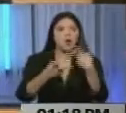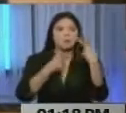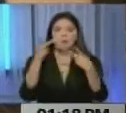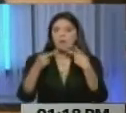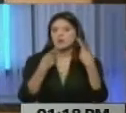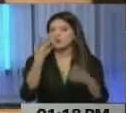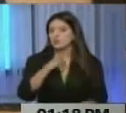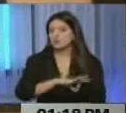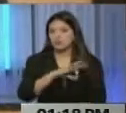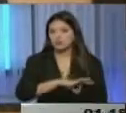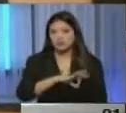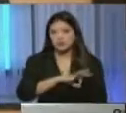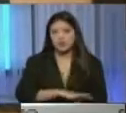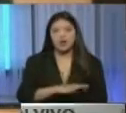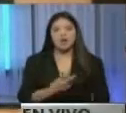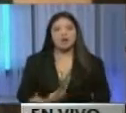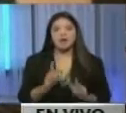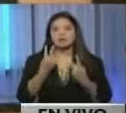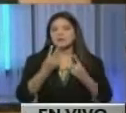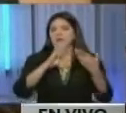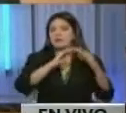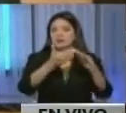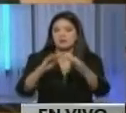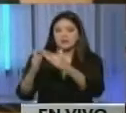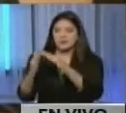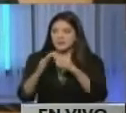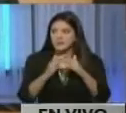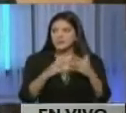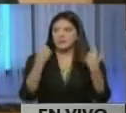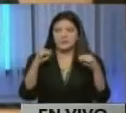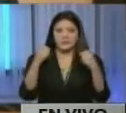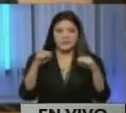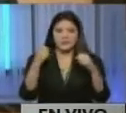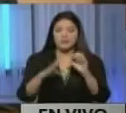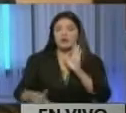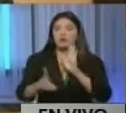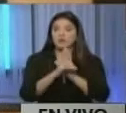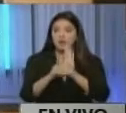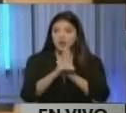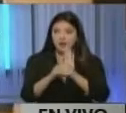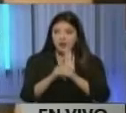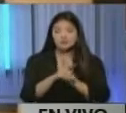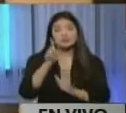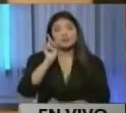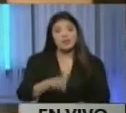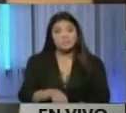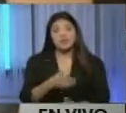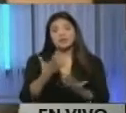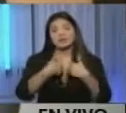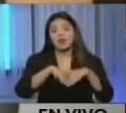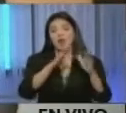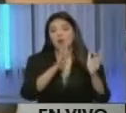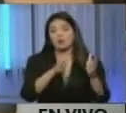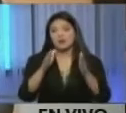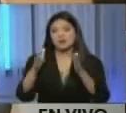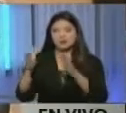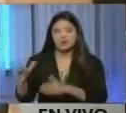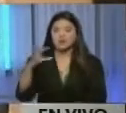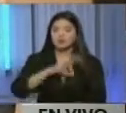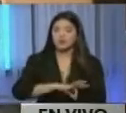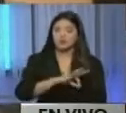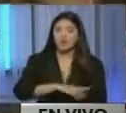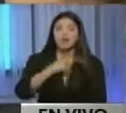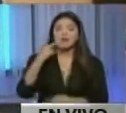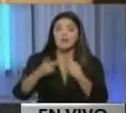regiones, en la vida de las comunidades, en el ejercicio de sus derechos, así como en el de las organizaciones comunales, sociales y